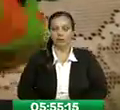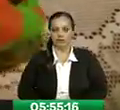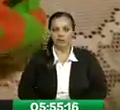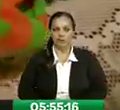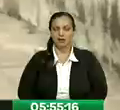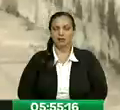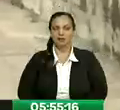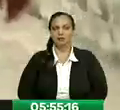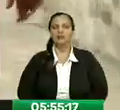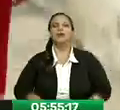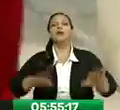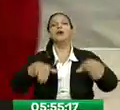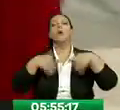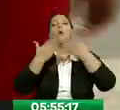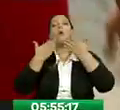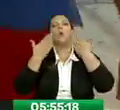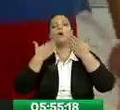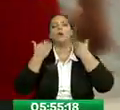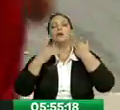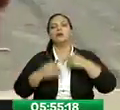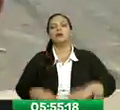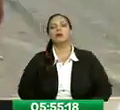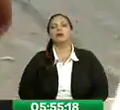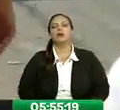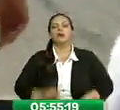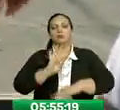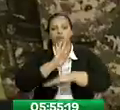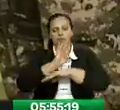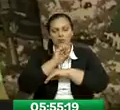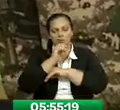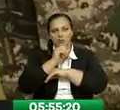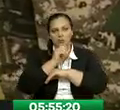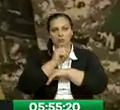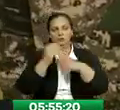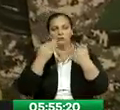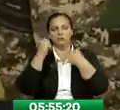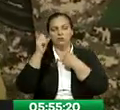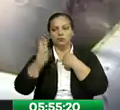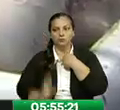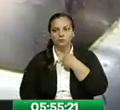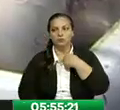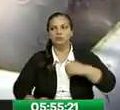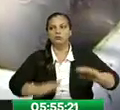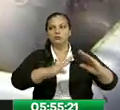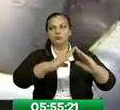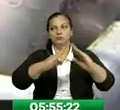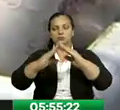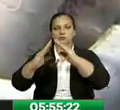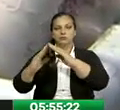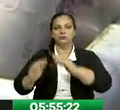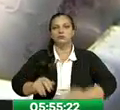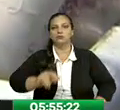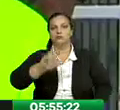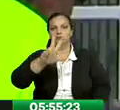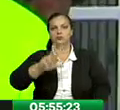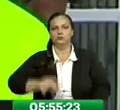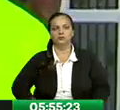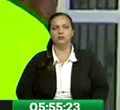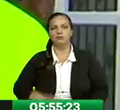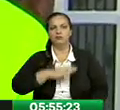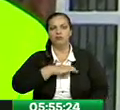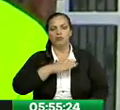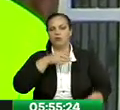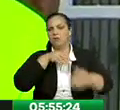Volvieron a las calles donde todos lo comentan, pero nadie se había atrevido a delatar. Hasta este lunes. Y una